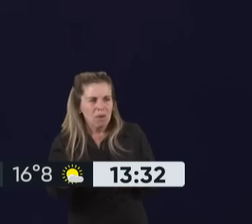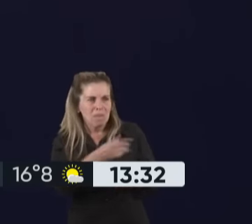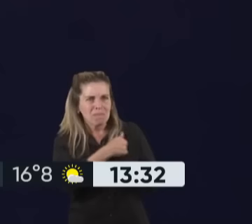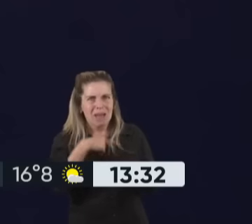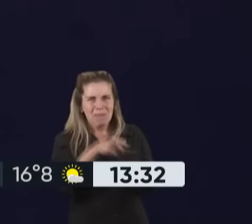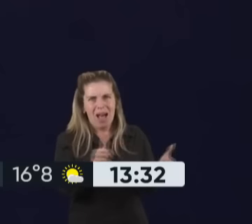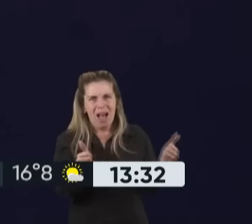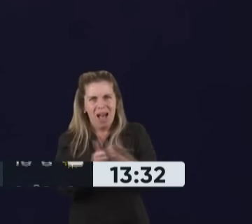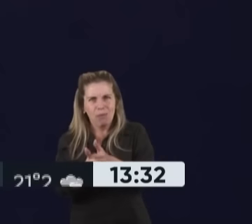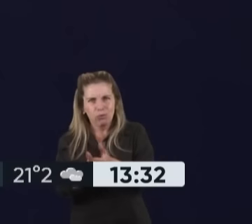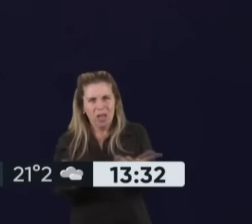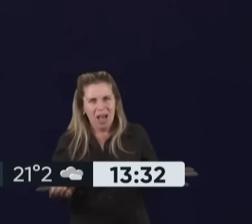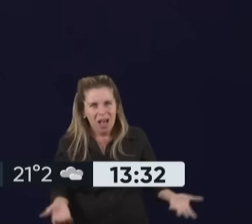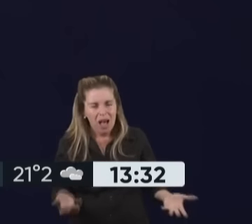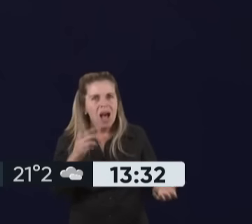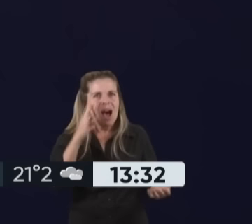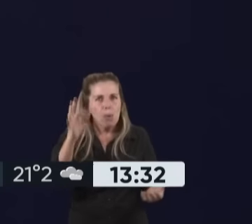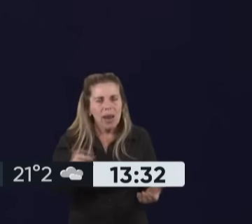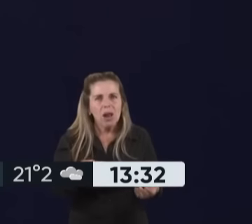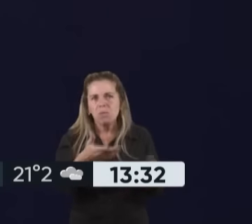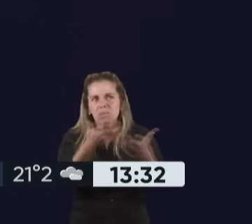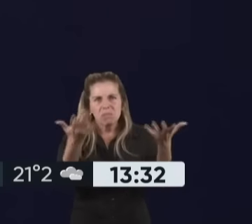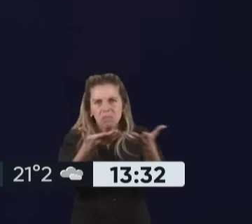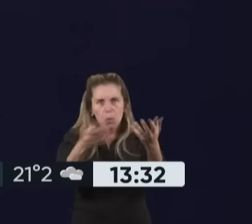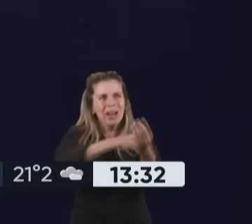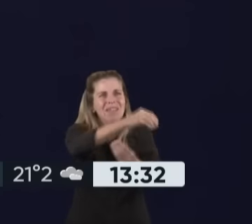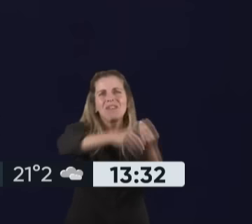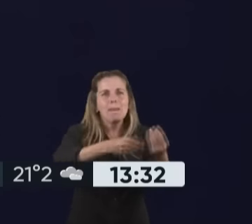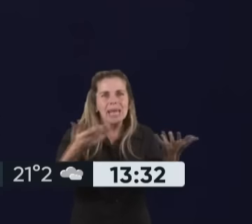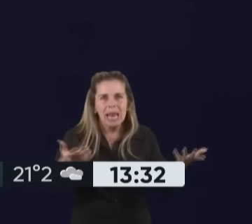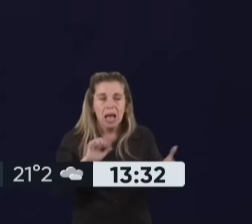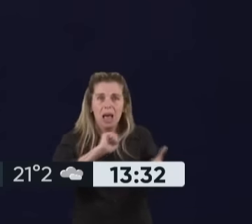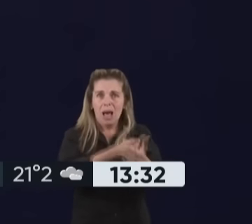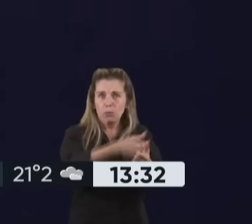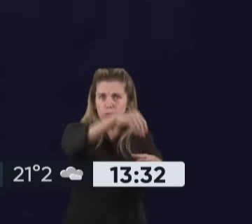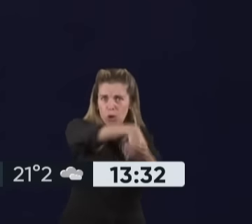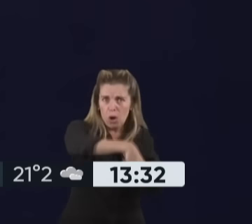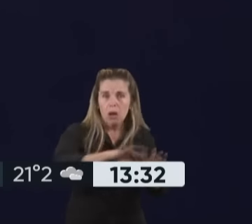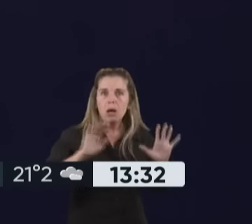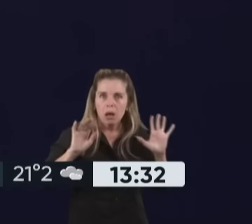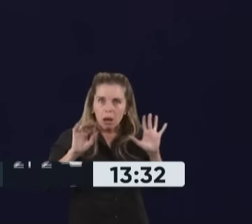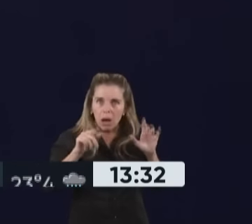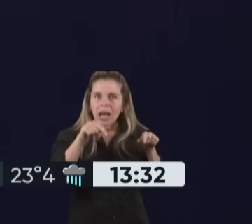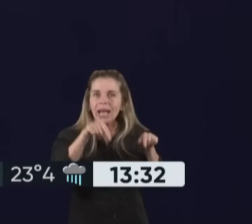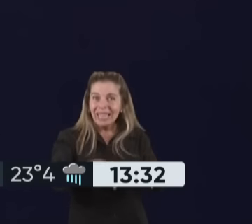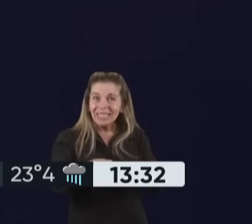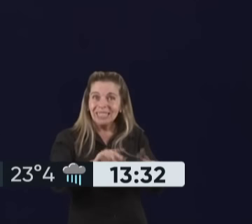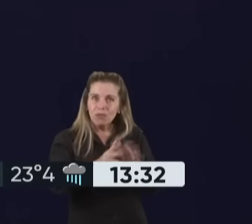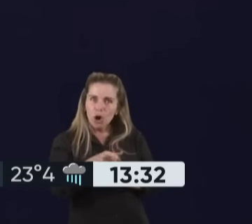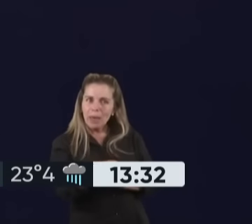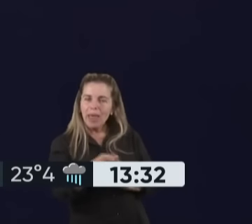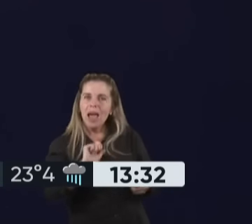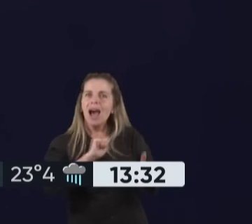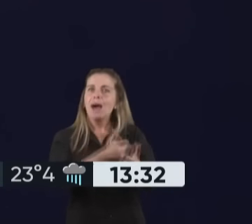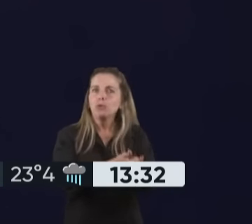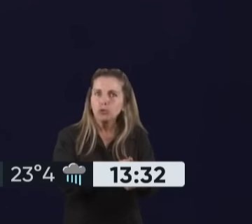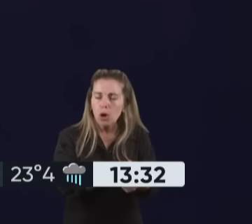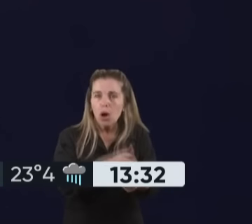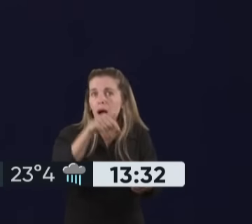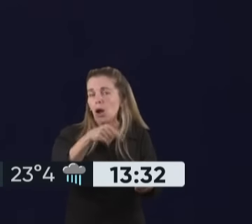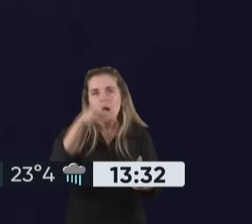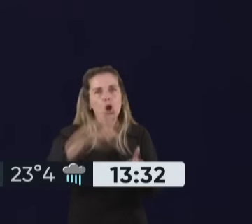su papá, a su abuelo o a su docente. En consecuencia, este delito es